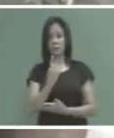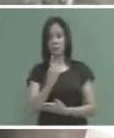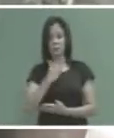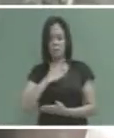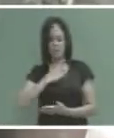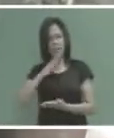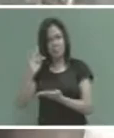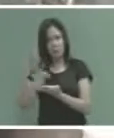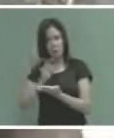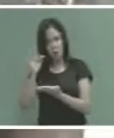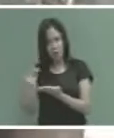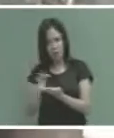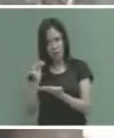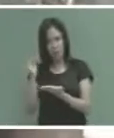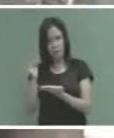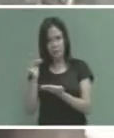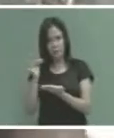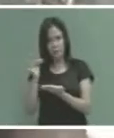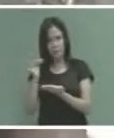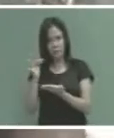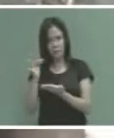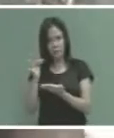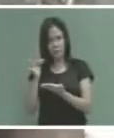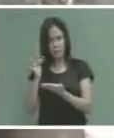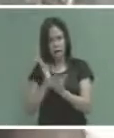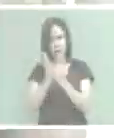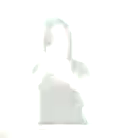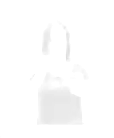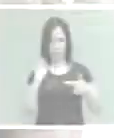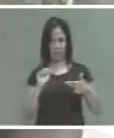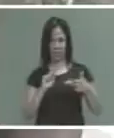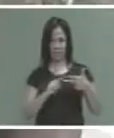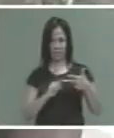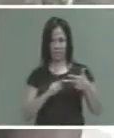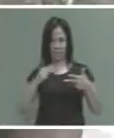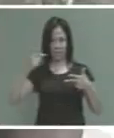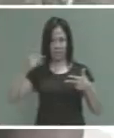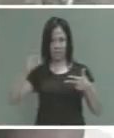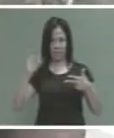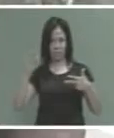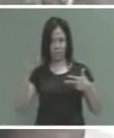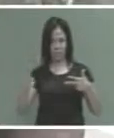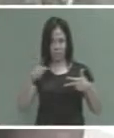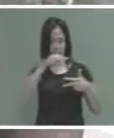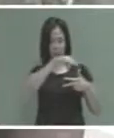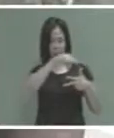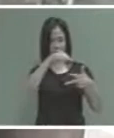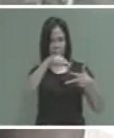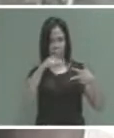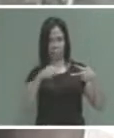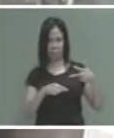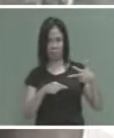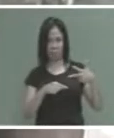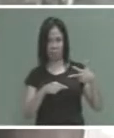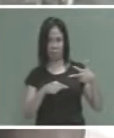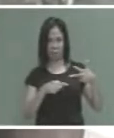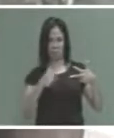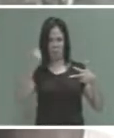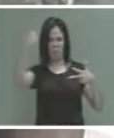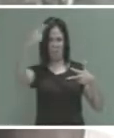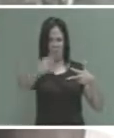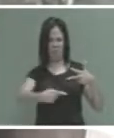mías derivadas de esta investigación, de estos movimientos, de estas teorías, de mi vida, o sea, igual tenía, era una